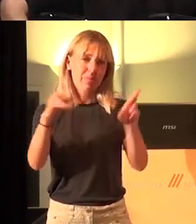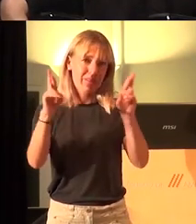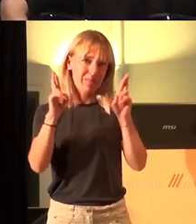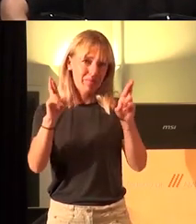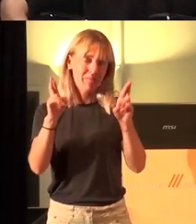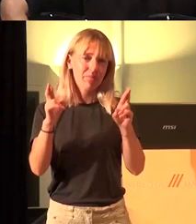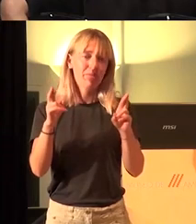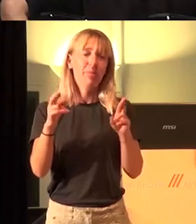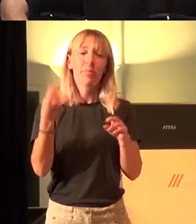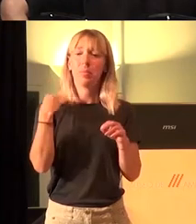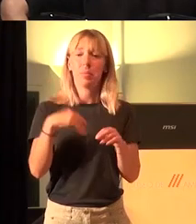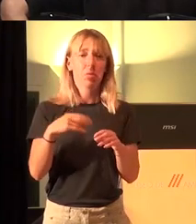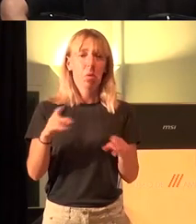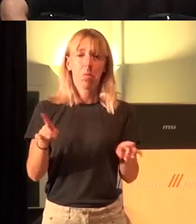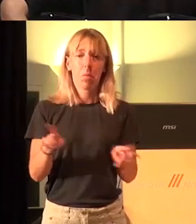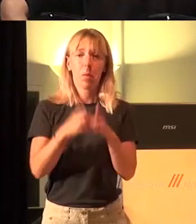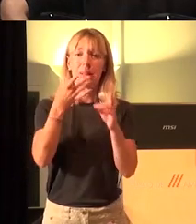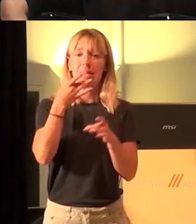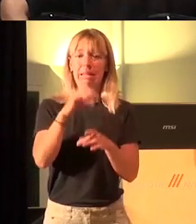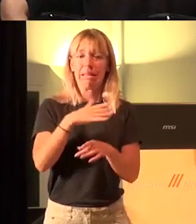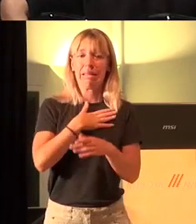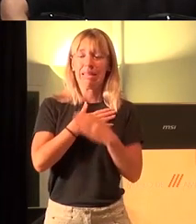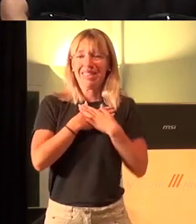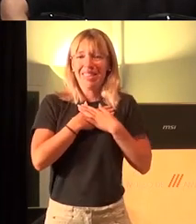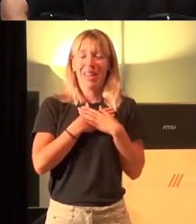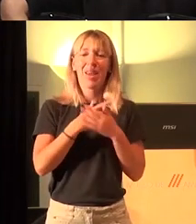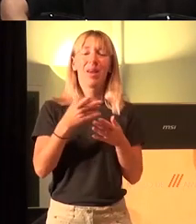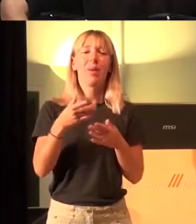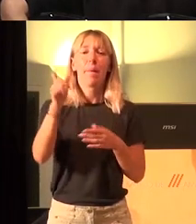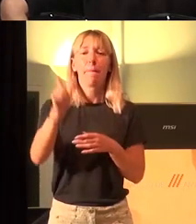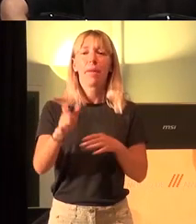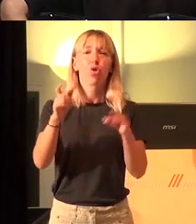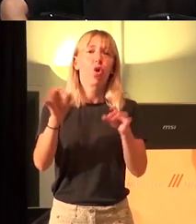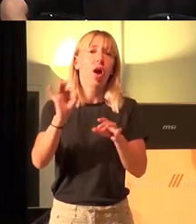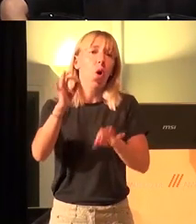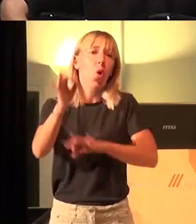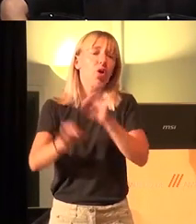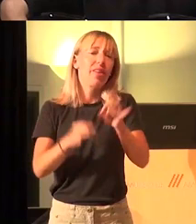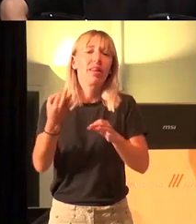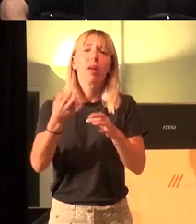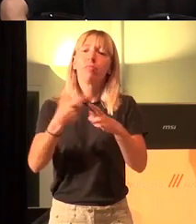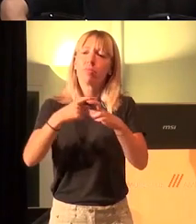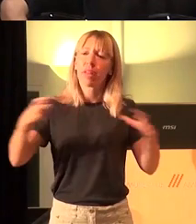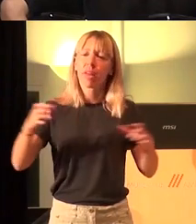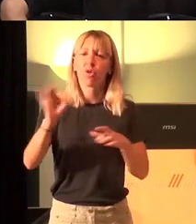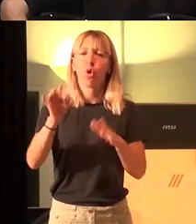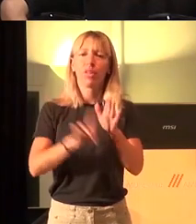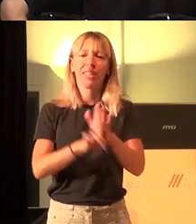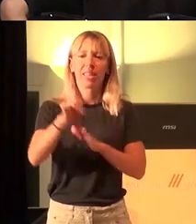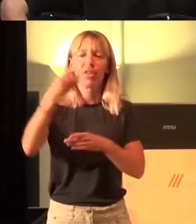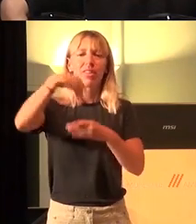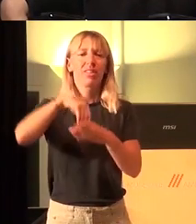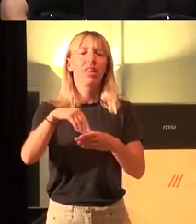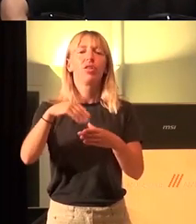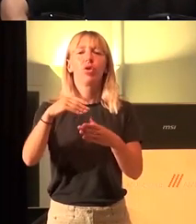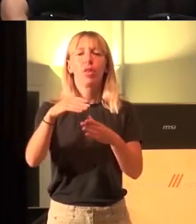yo os deseo lo que le deseo a cualquiera que quiero, organización o persona, que crezcáis o os desarrolléis dentro de